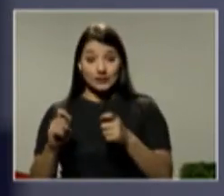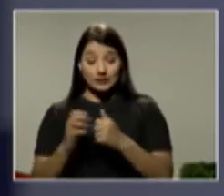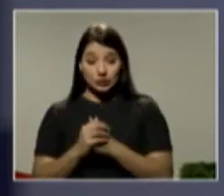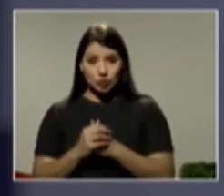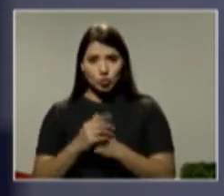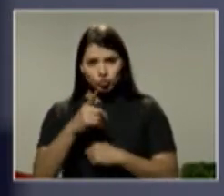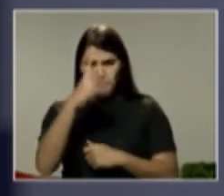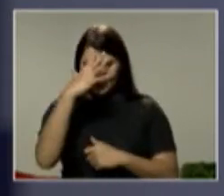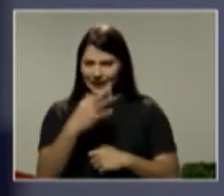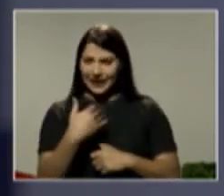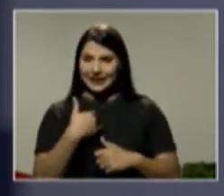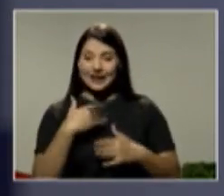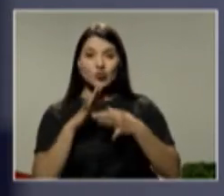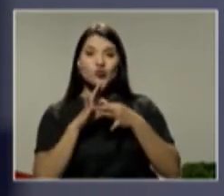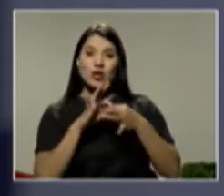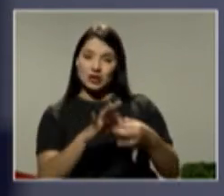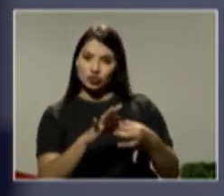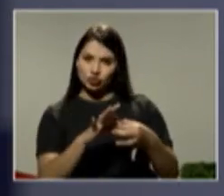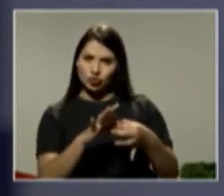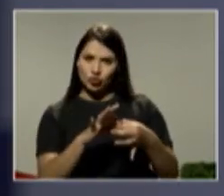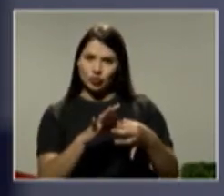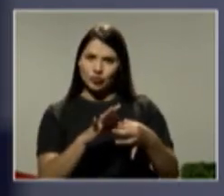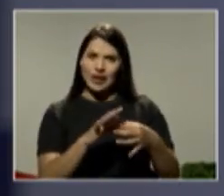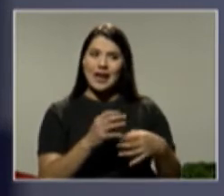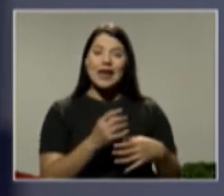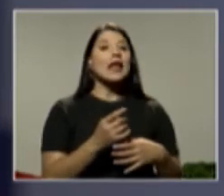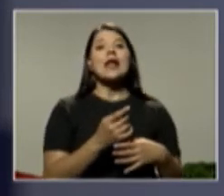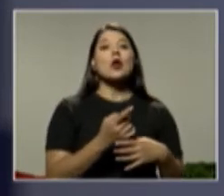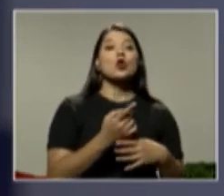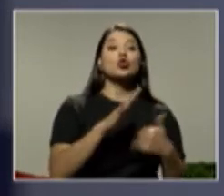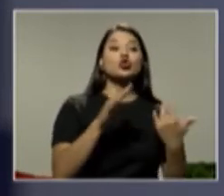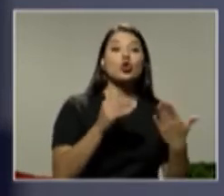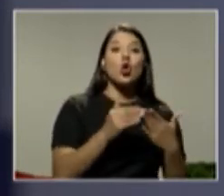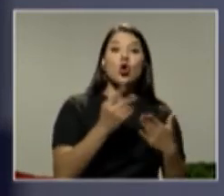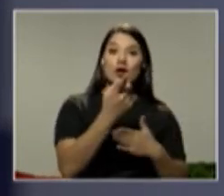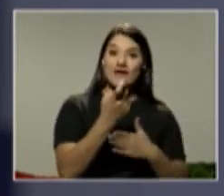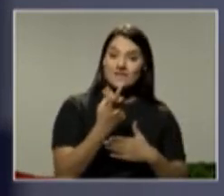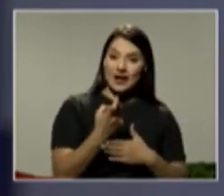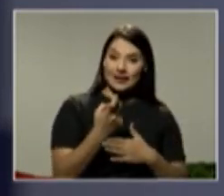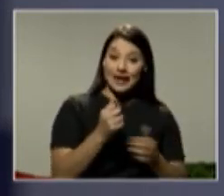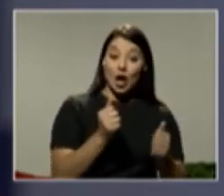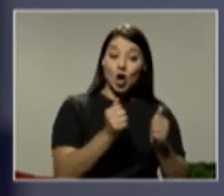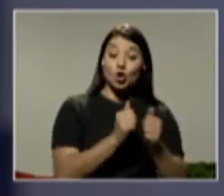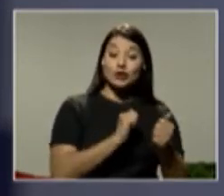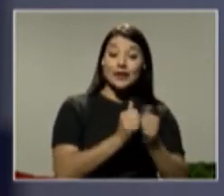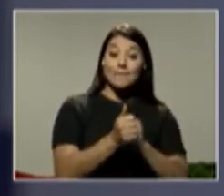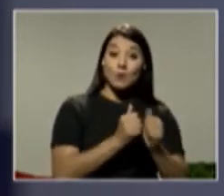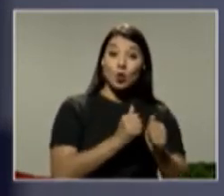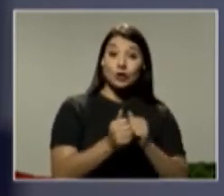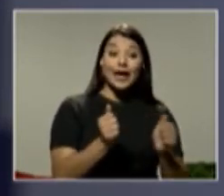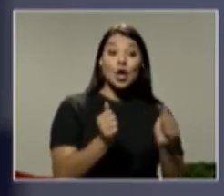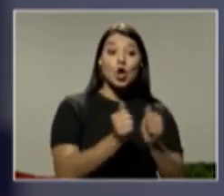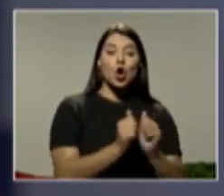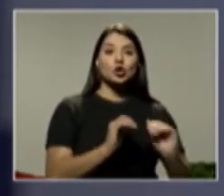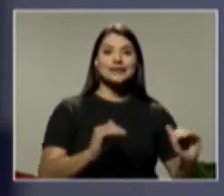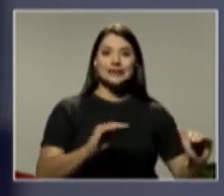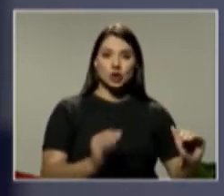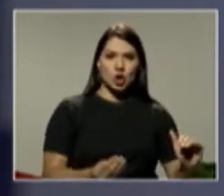existe relación entre esta deuda con el deporte de edades tempranas y nuestros modestos logros